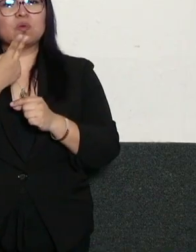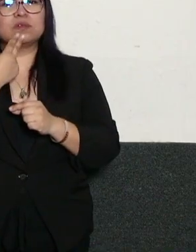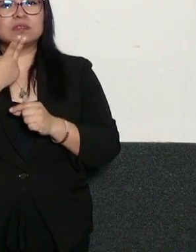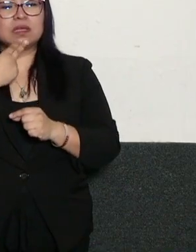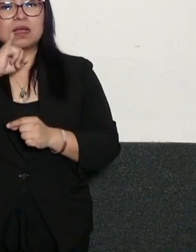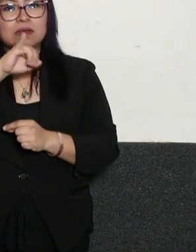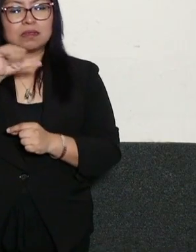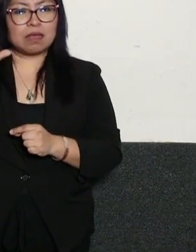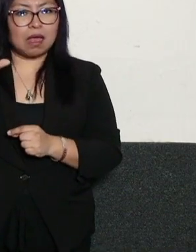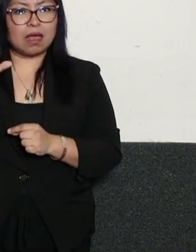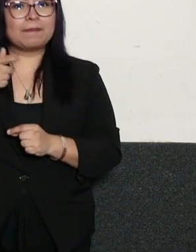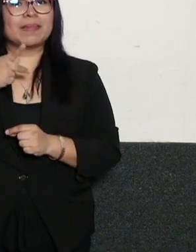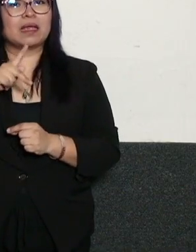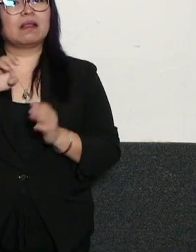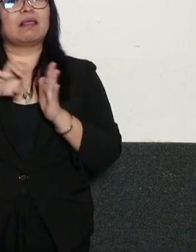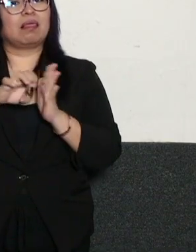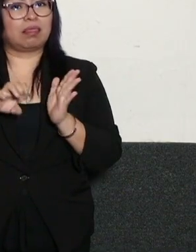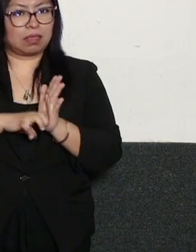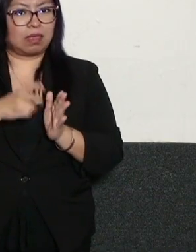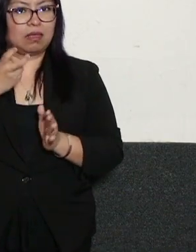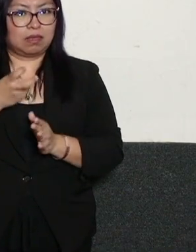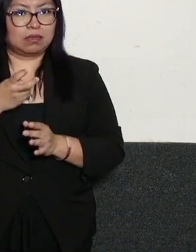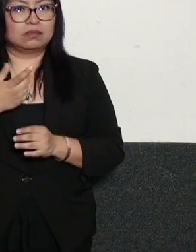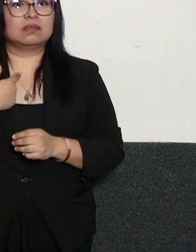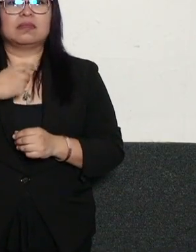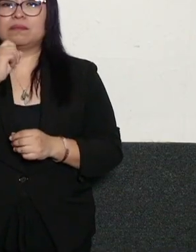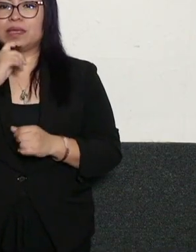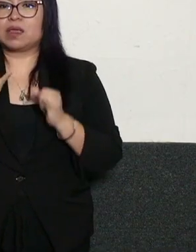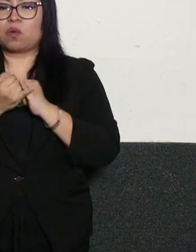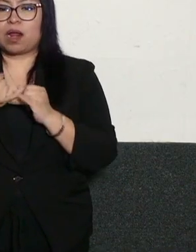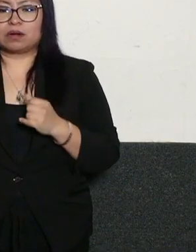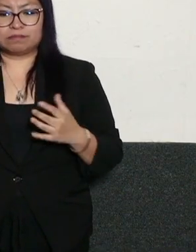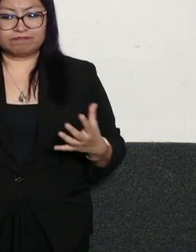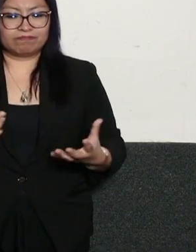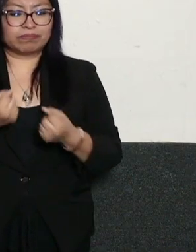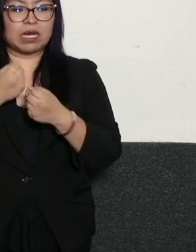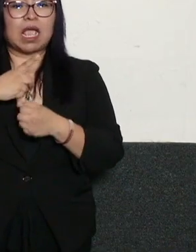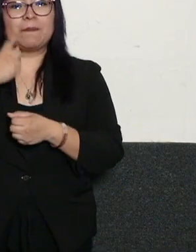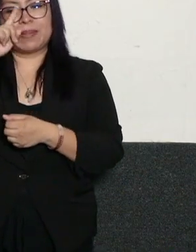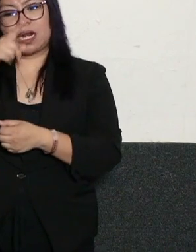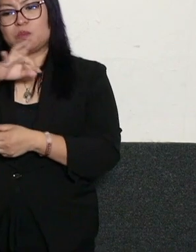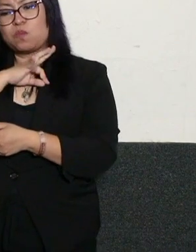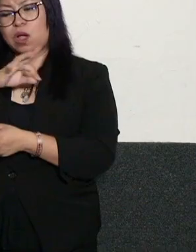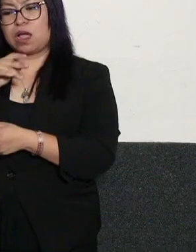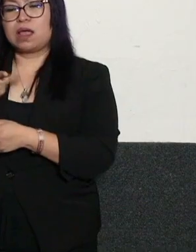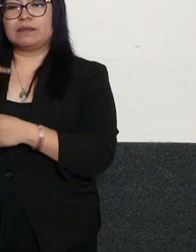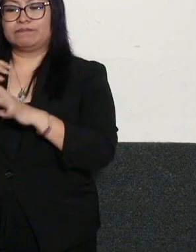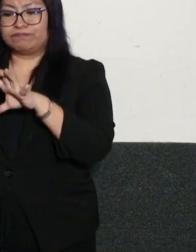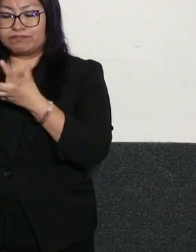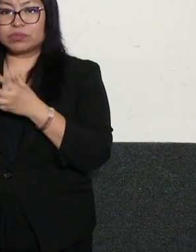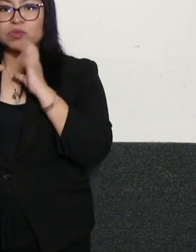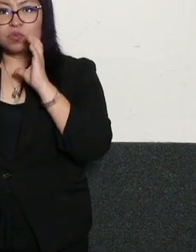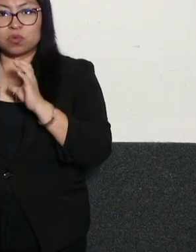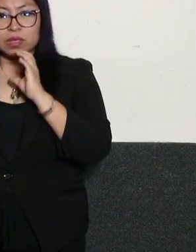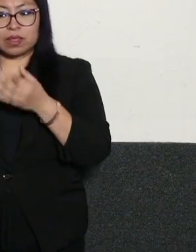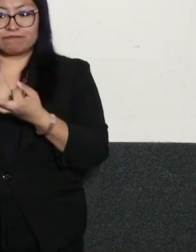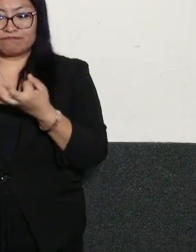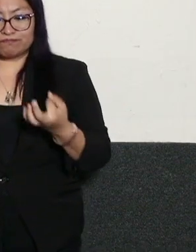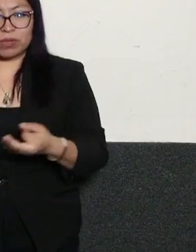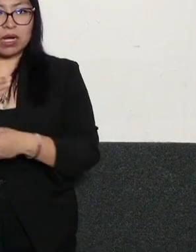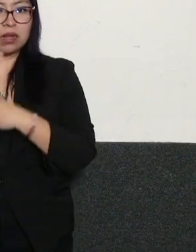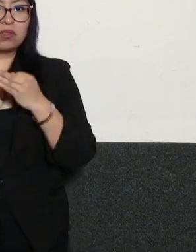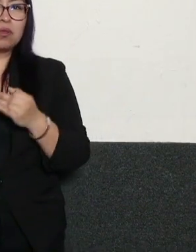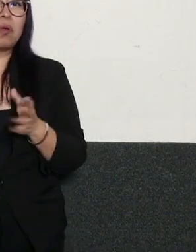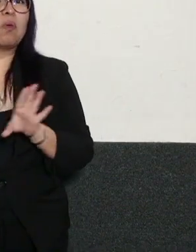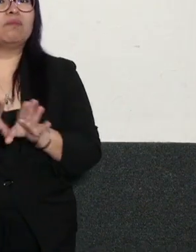la inteligencia artificial y cómo hablamos de sostenibilidad en relación con este campo? ¿Qué vamos a hacer con esa inteligencia artificial,